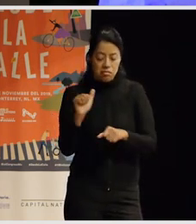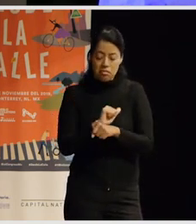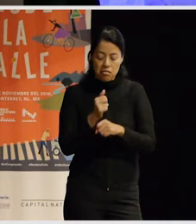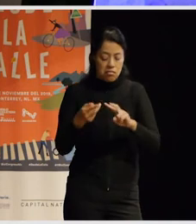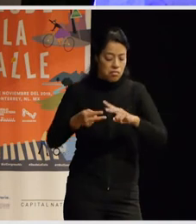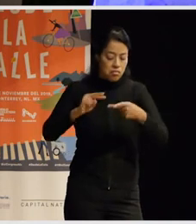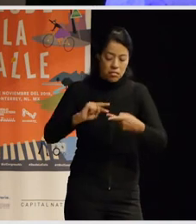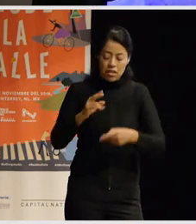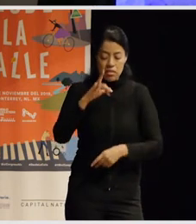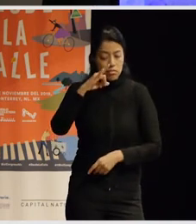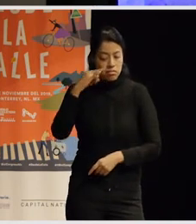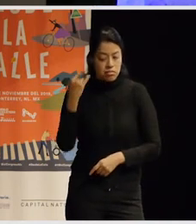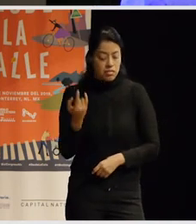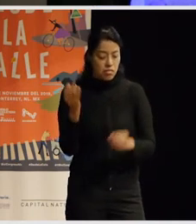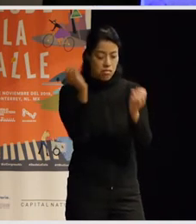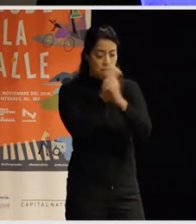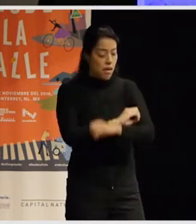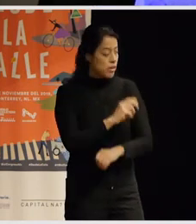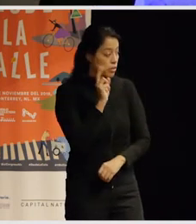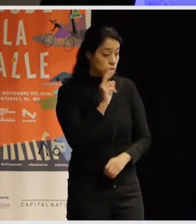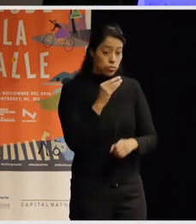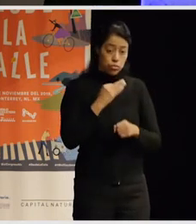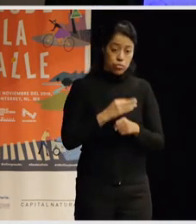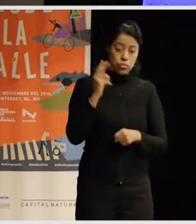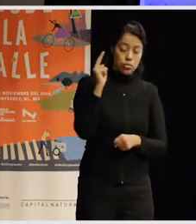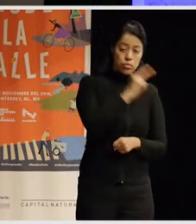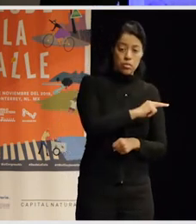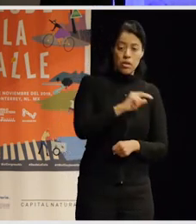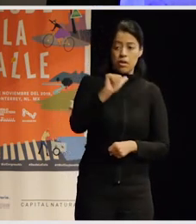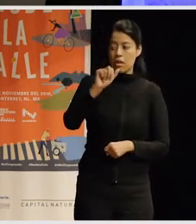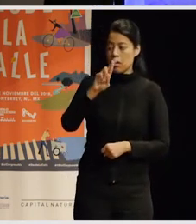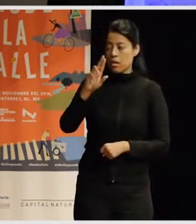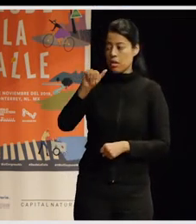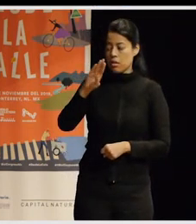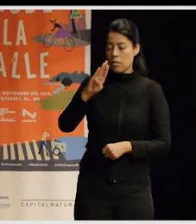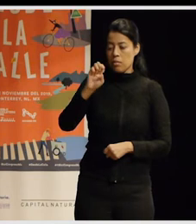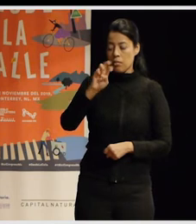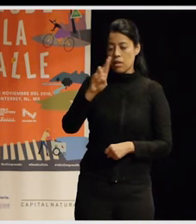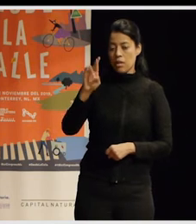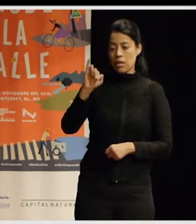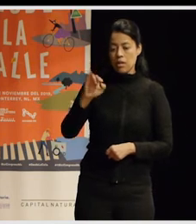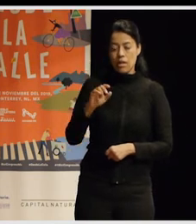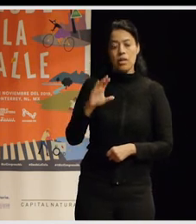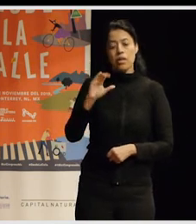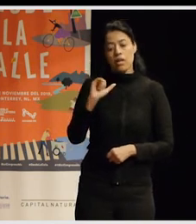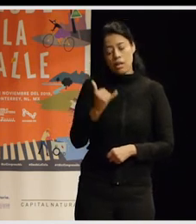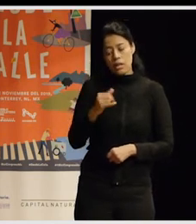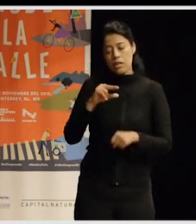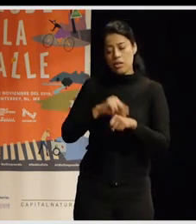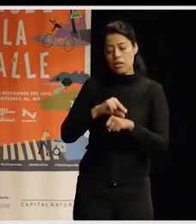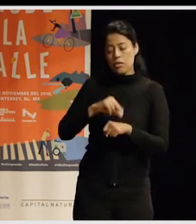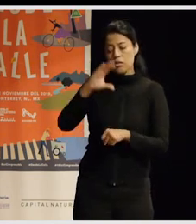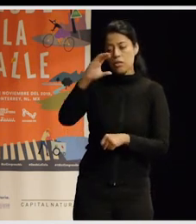viceversa entonces ahorita si van a gran ver y / suazo y doctor coss está así la ciclovía y los